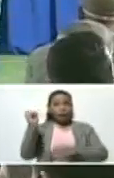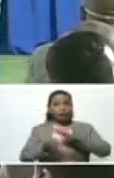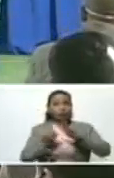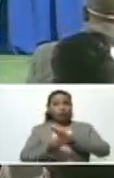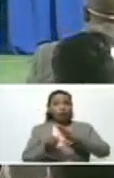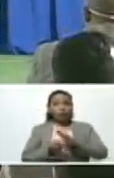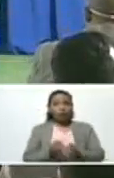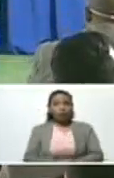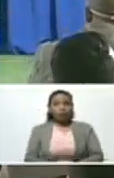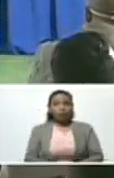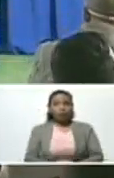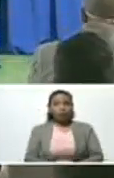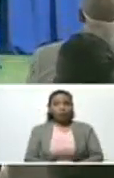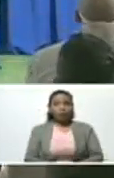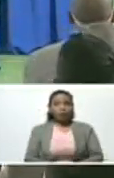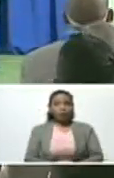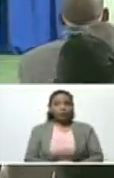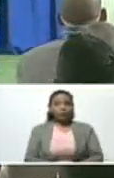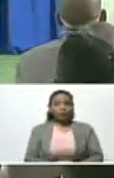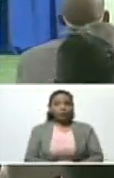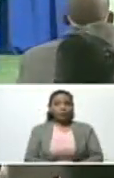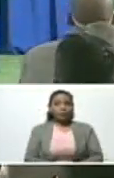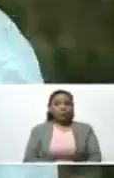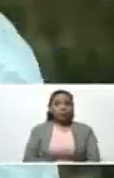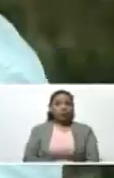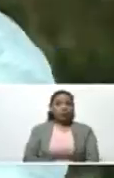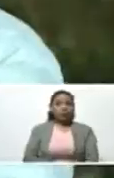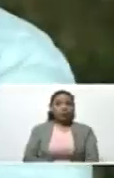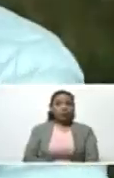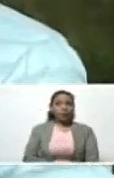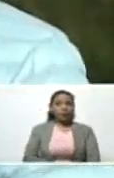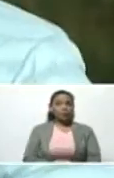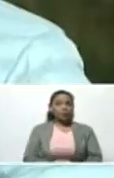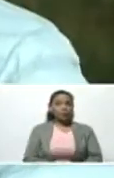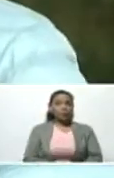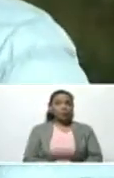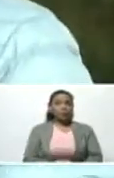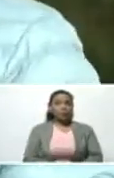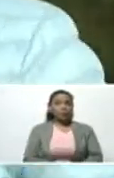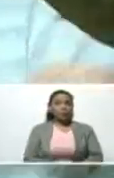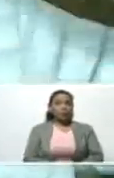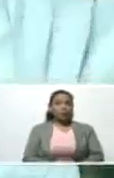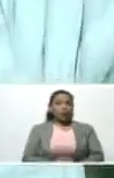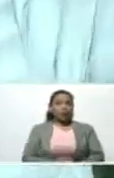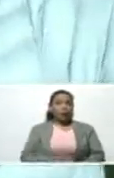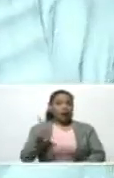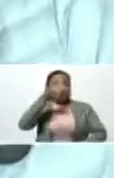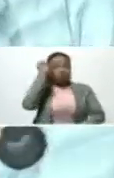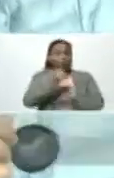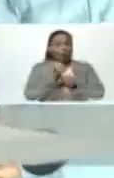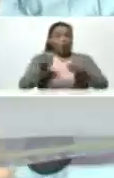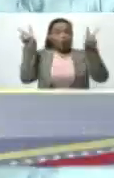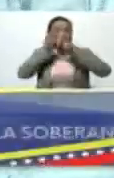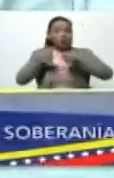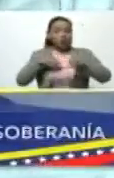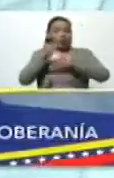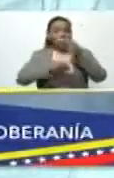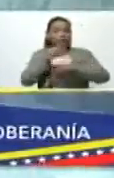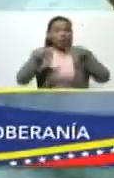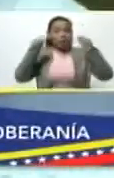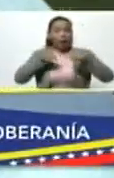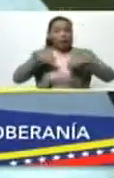Egos institucionales. Se hablaron, presidente, y en menos de tres meses resolvieron un problema de un trabajo de investigación que estaban haciendo acá. Ya